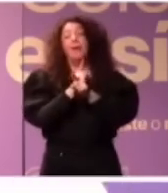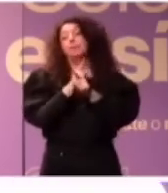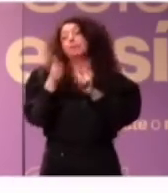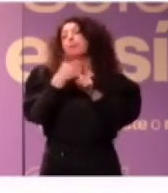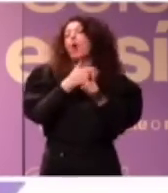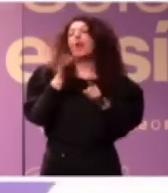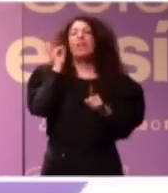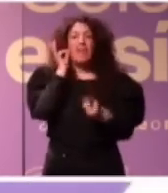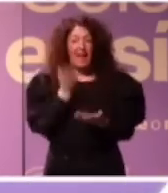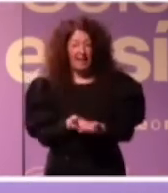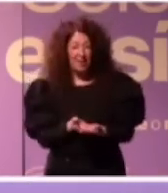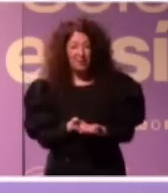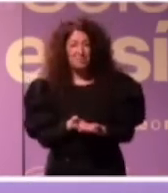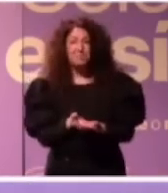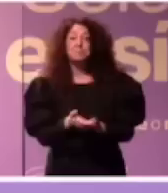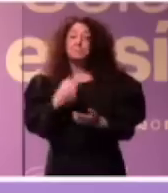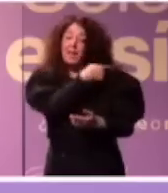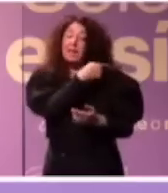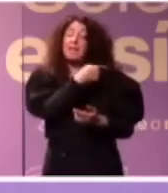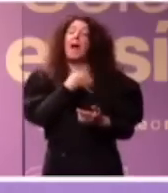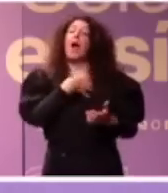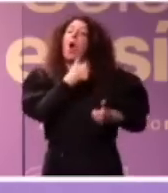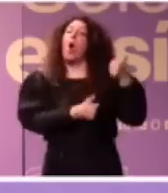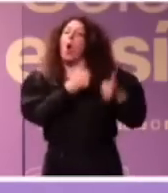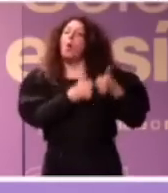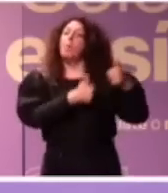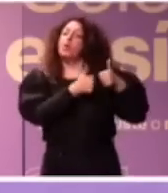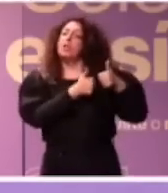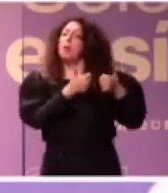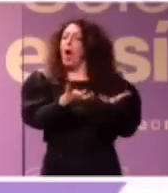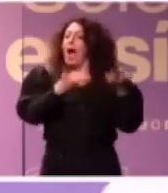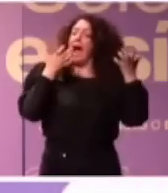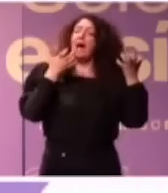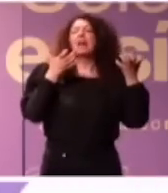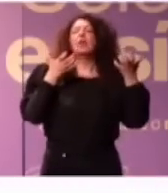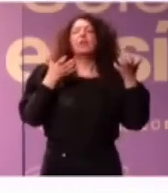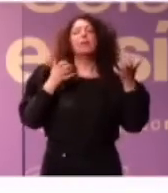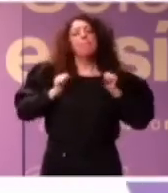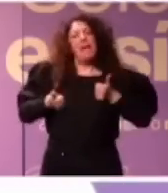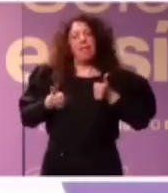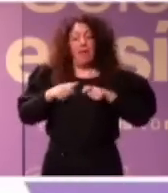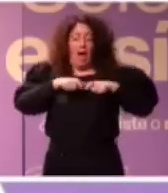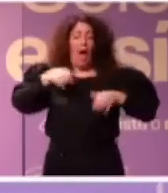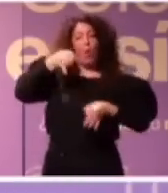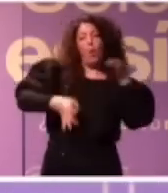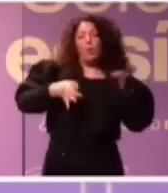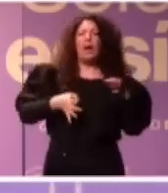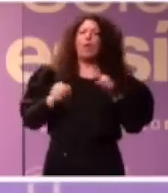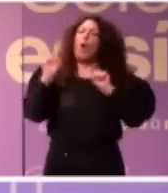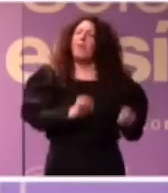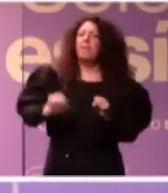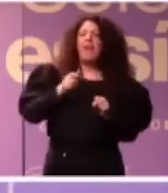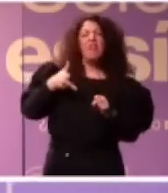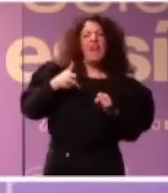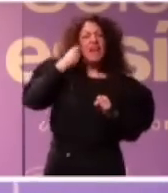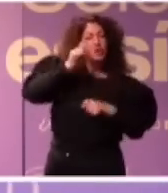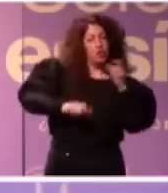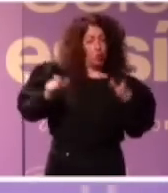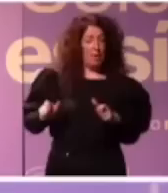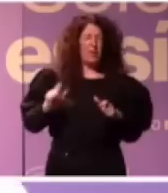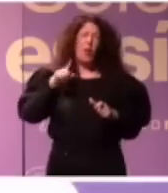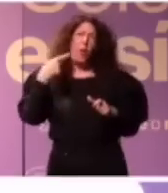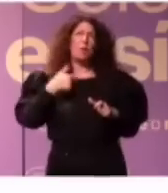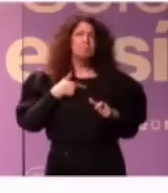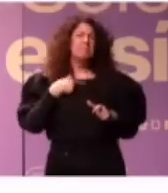mujer se saca a la oposición y se pone a defender los derechos humanos desde un juzgado. Y después decide que quiere utilizar